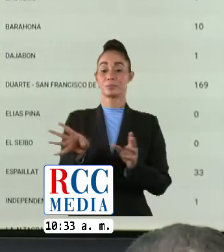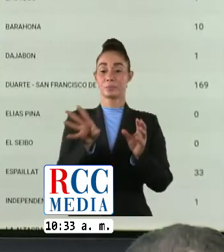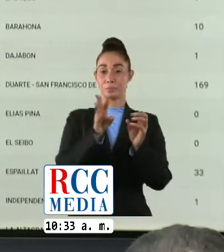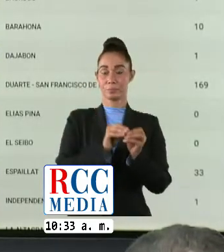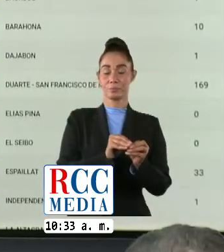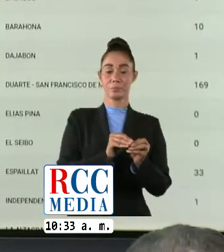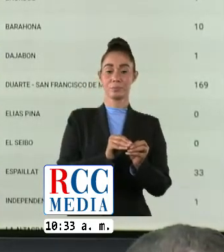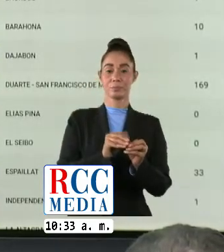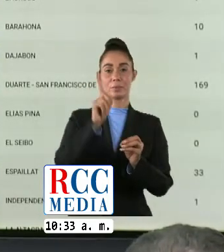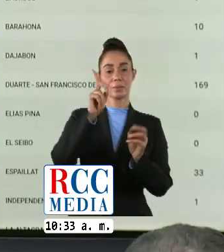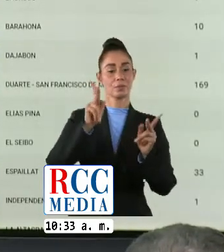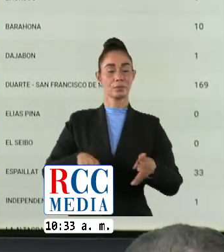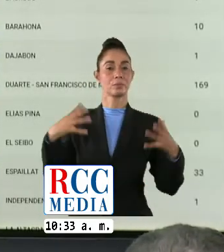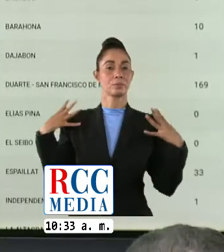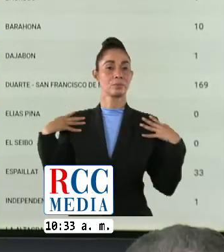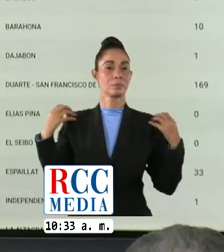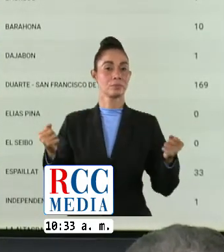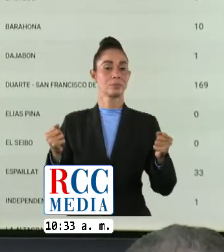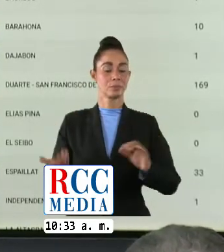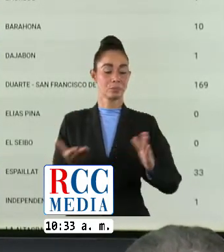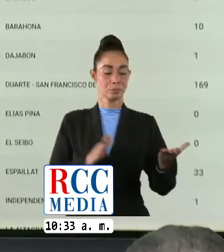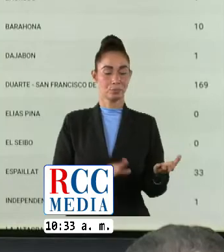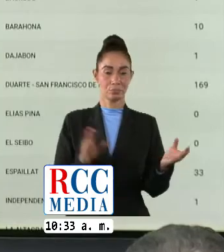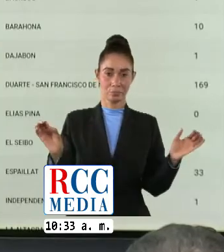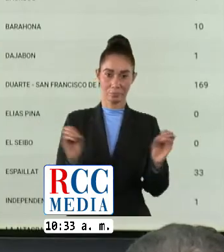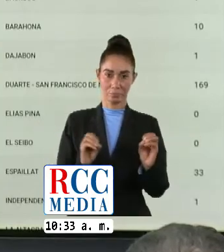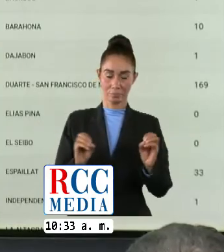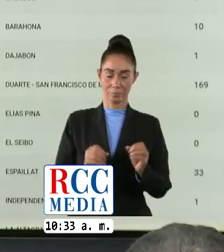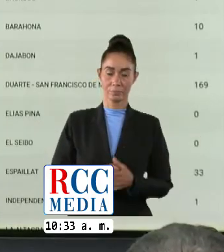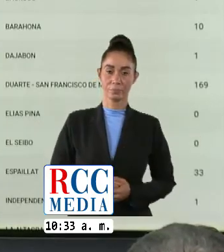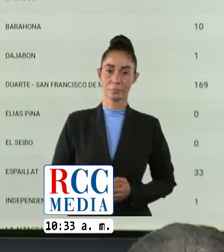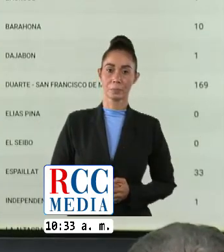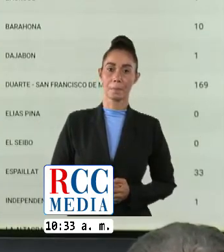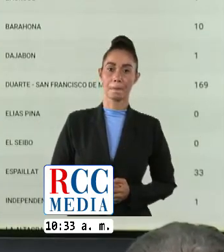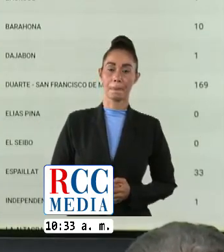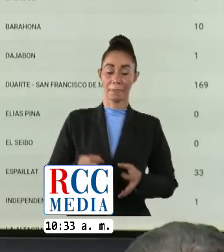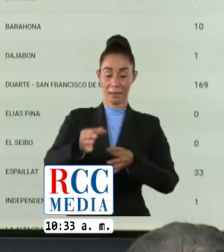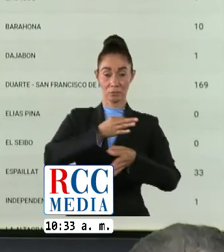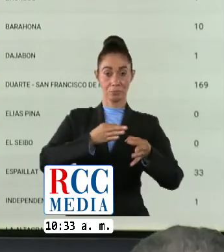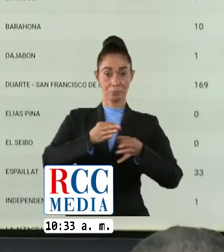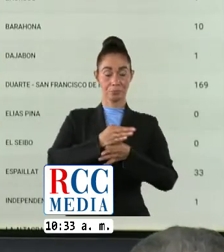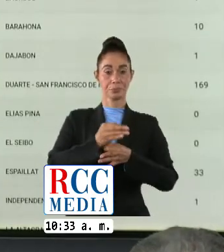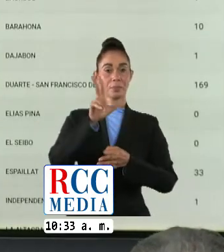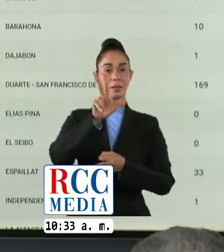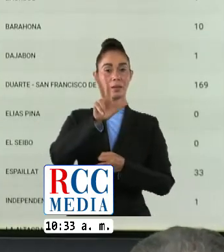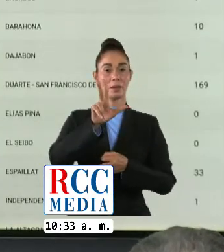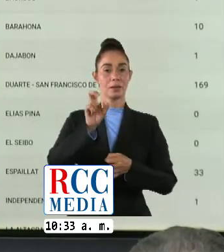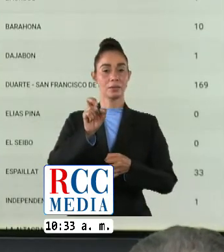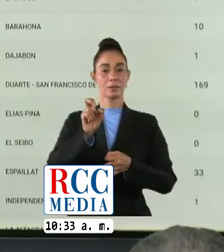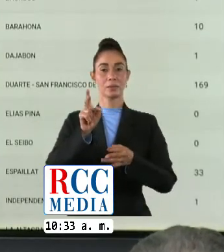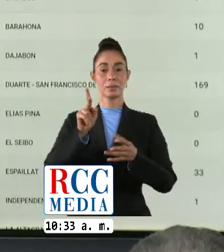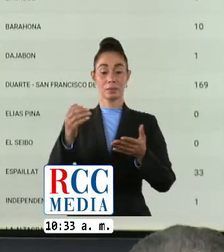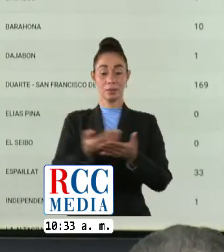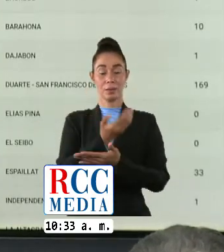acumulados, 1 recuperado, 0 fallecimientos. Duarte, 30 casos